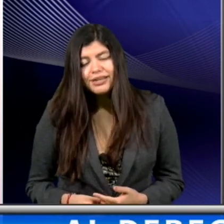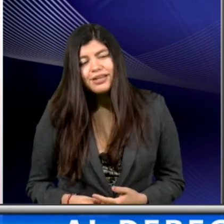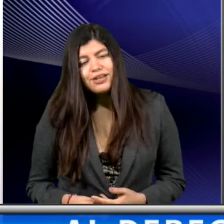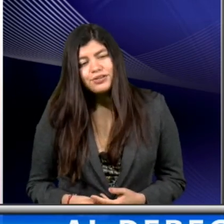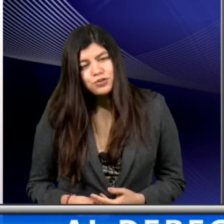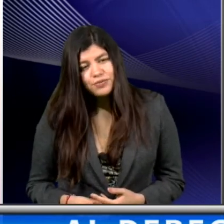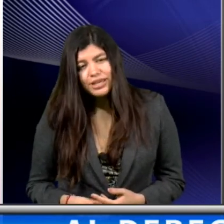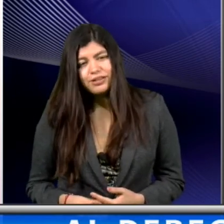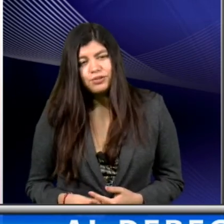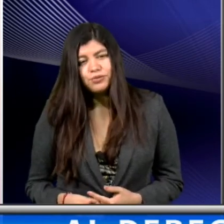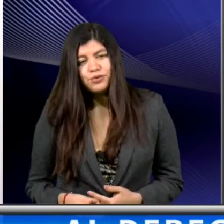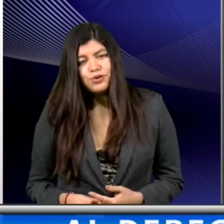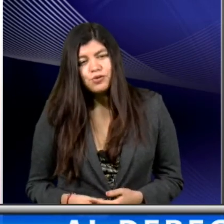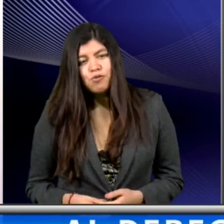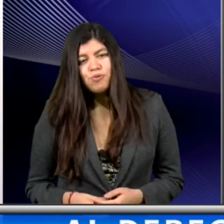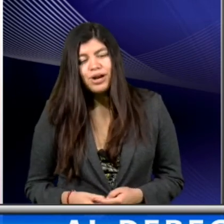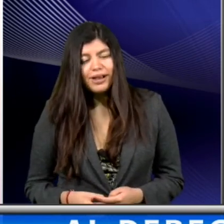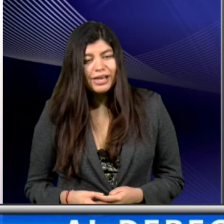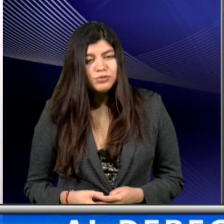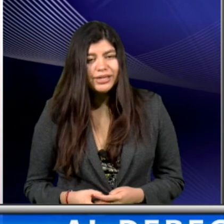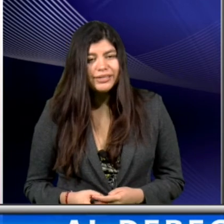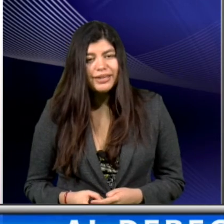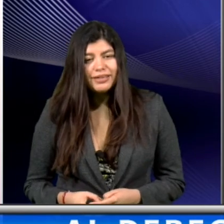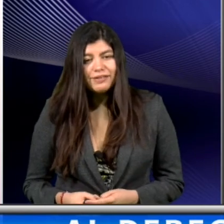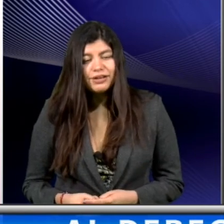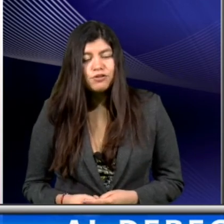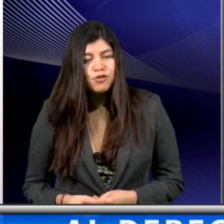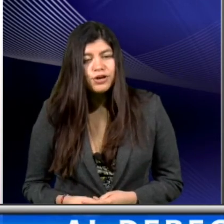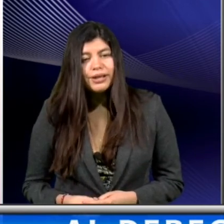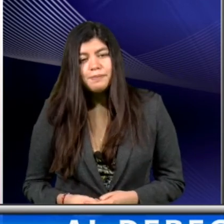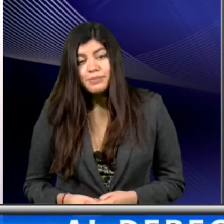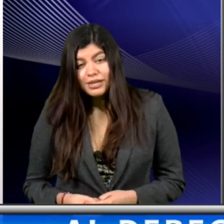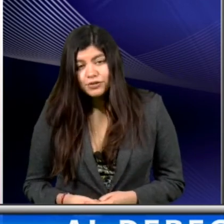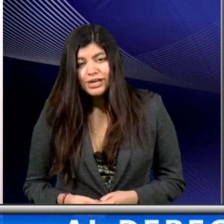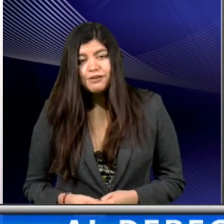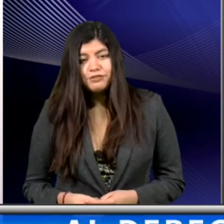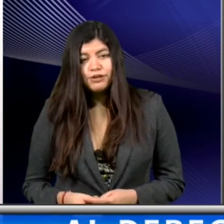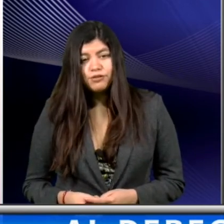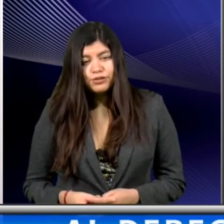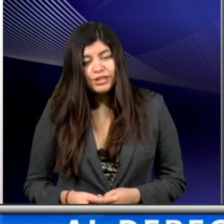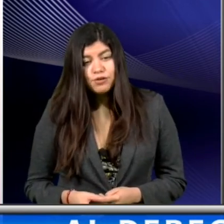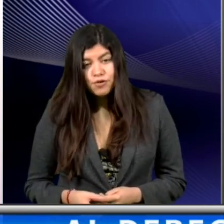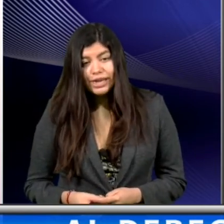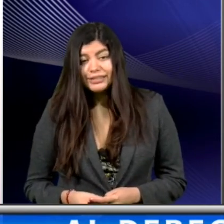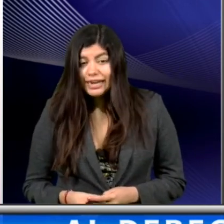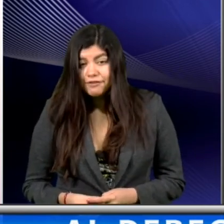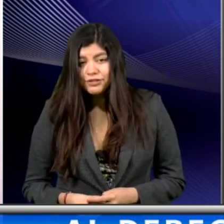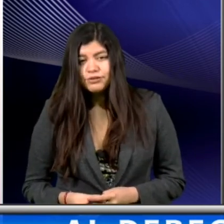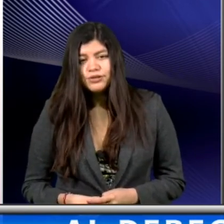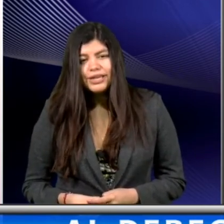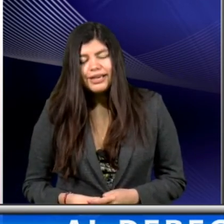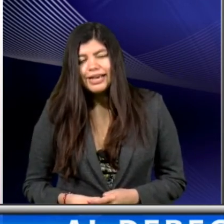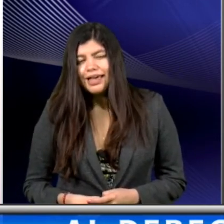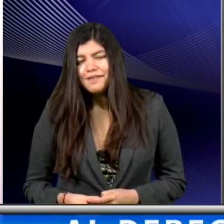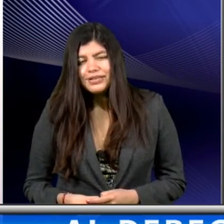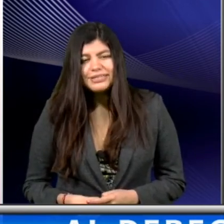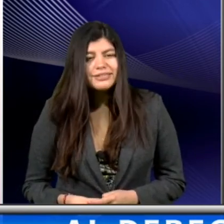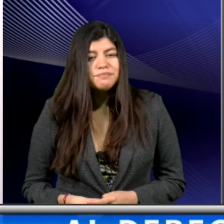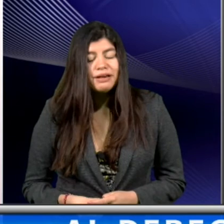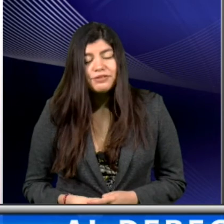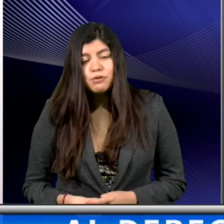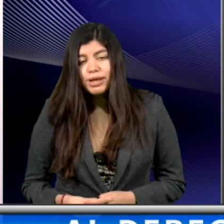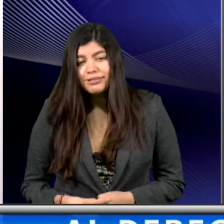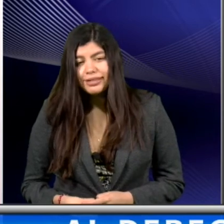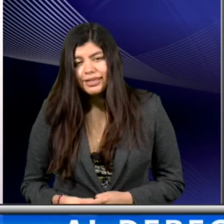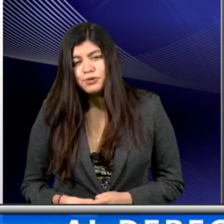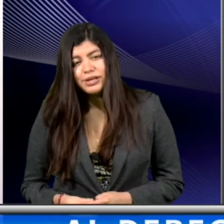profesional, yo he visto cómo las causas que tienen que ver con microtráfico de drogas, tráfico, cada vez se hacen